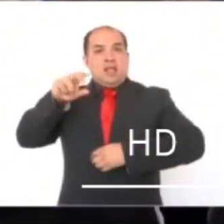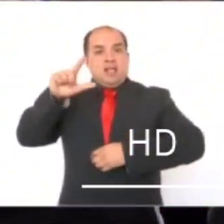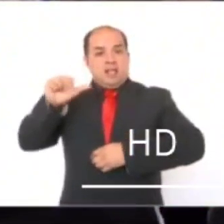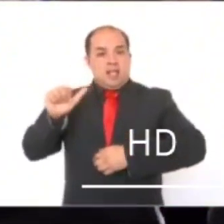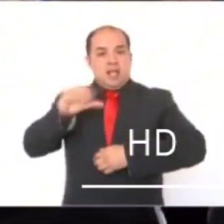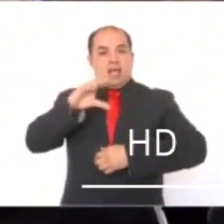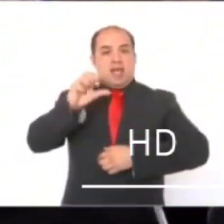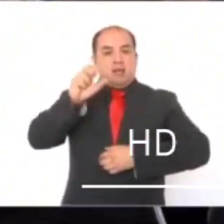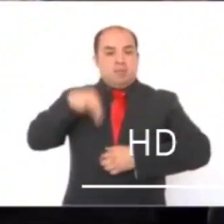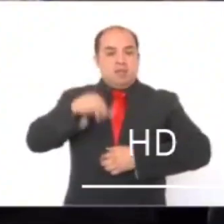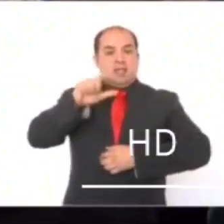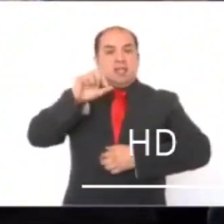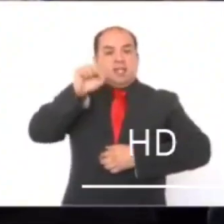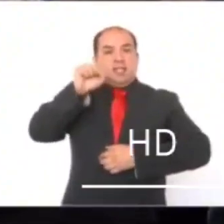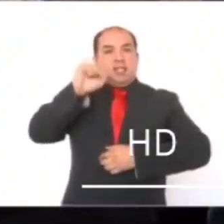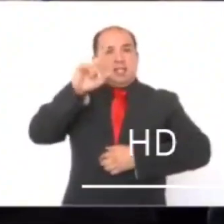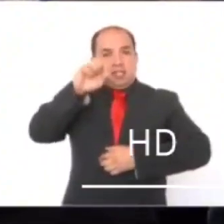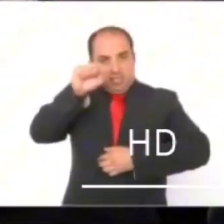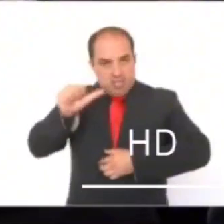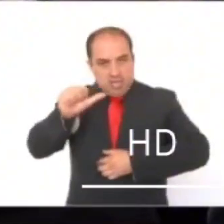Elisa, de Camila,